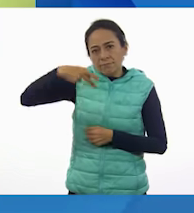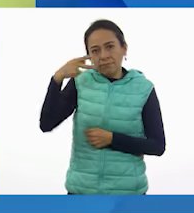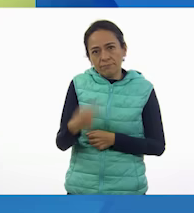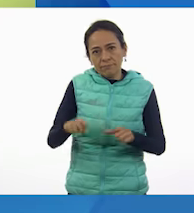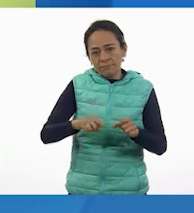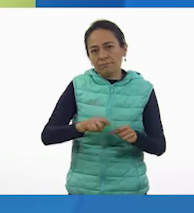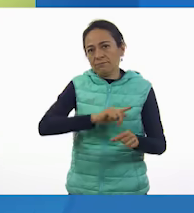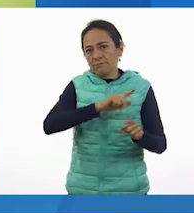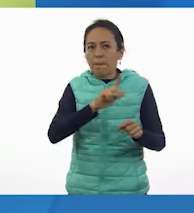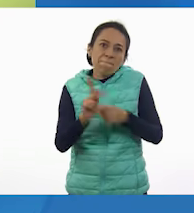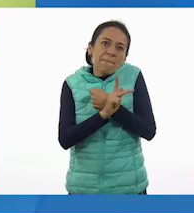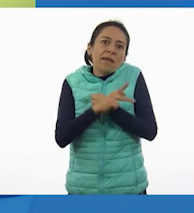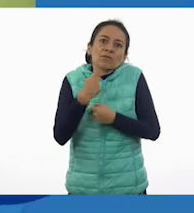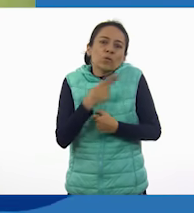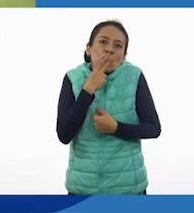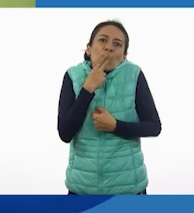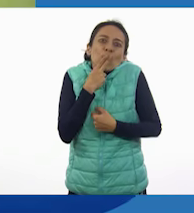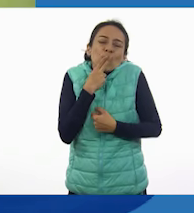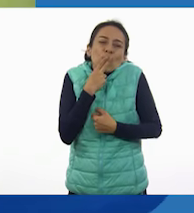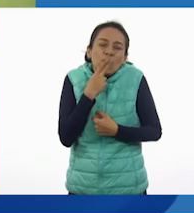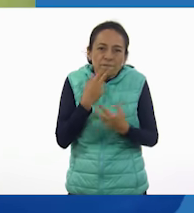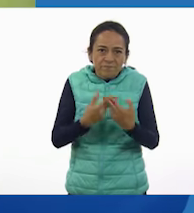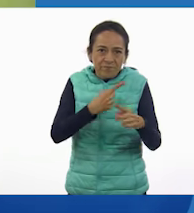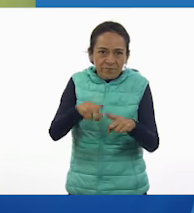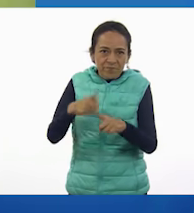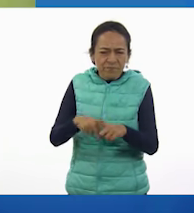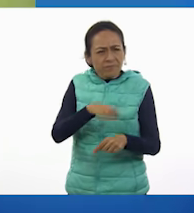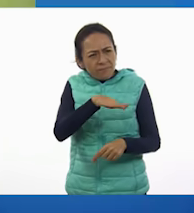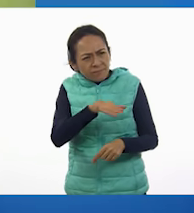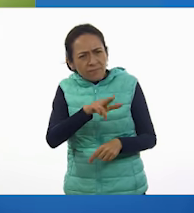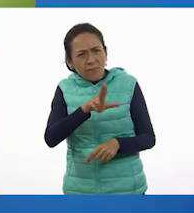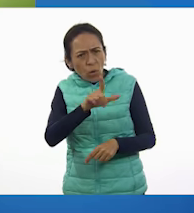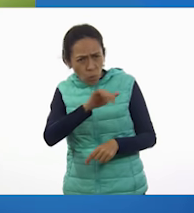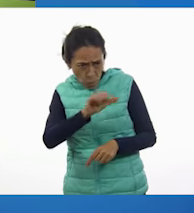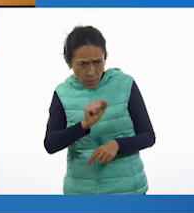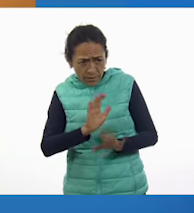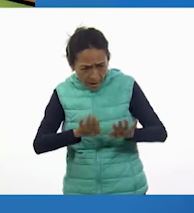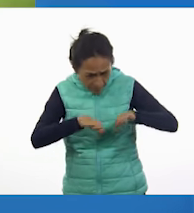vas a abrir tu premio, Luis? Sí, es cierto. ¡Toma!